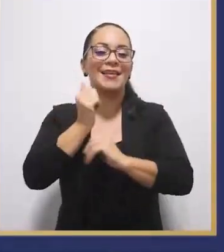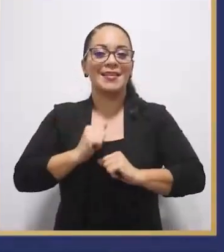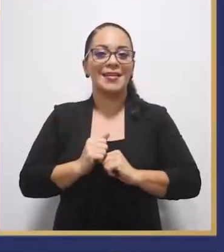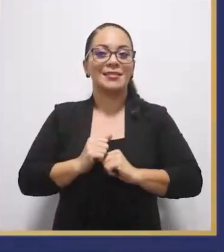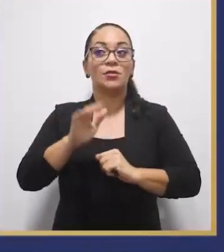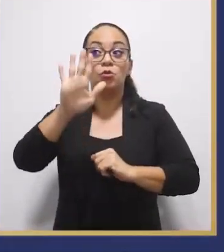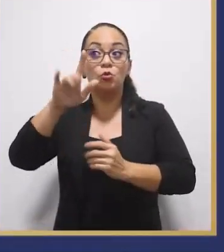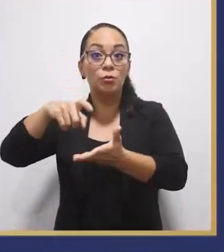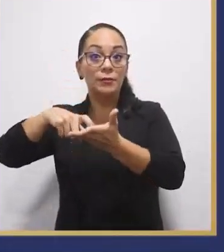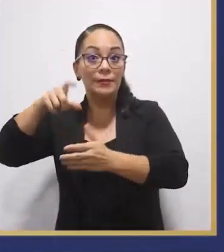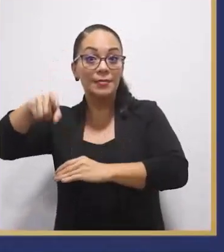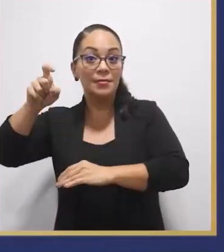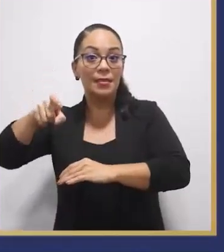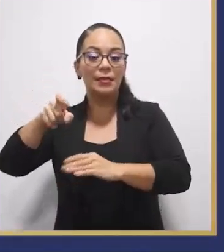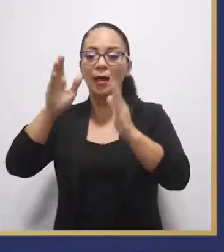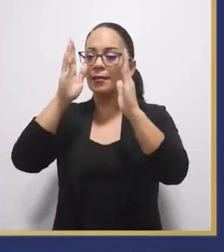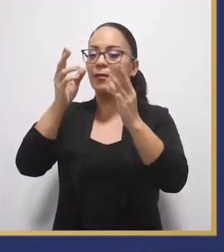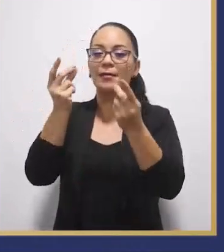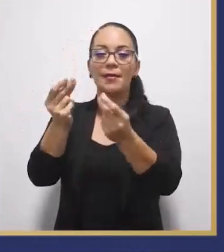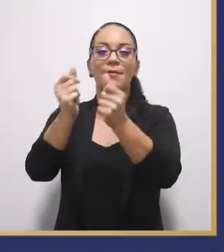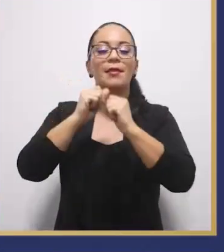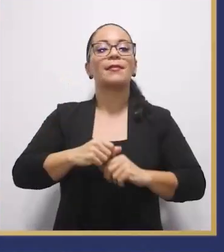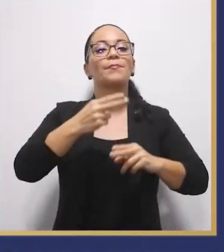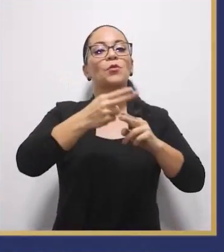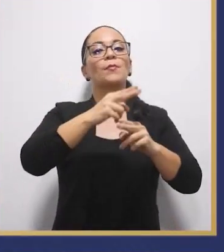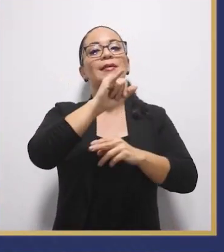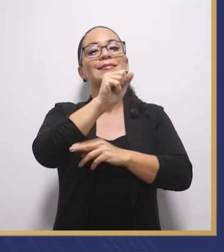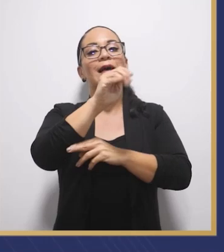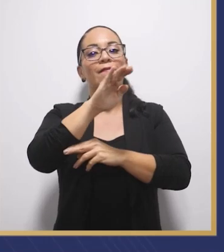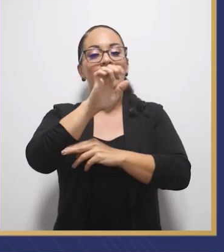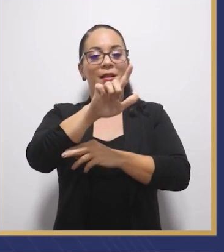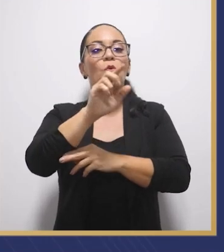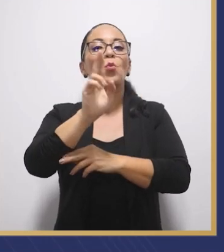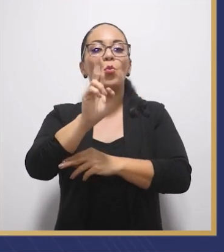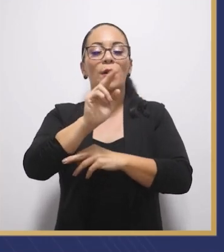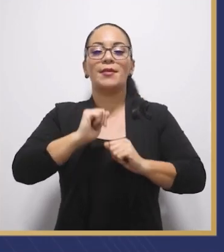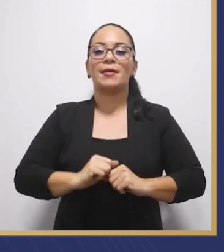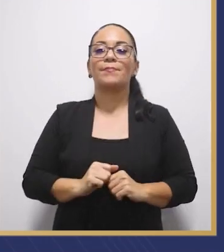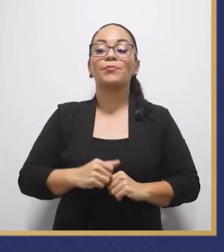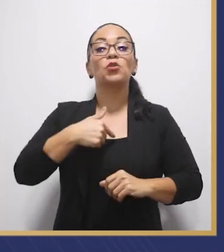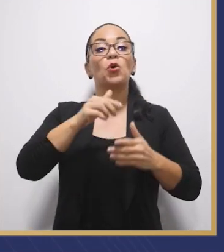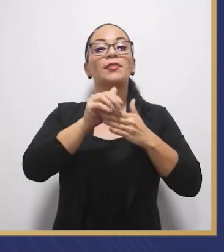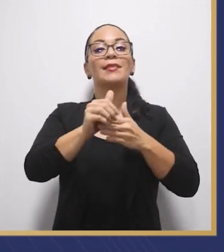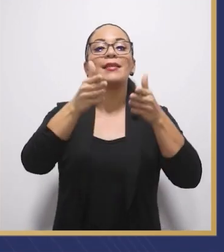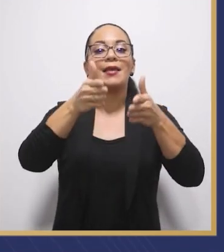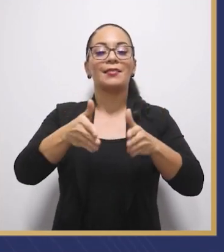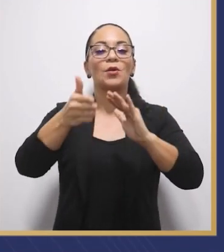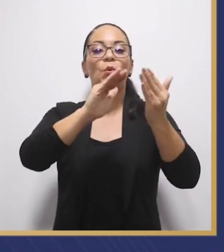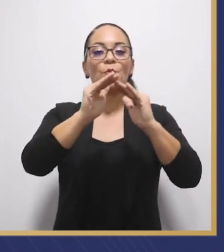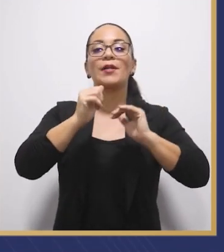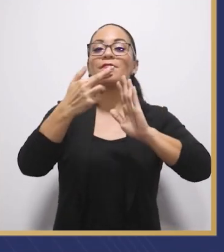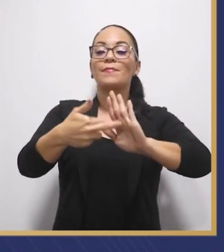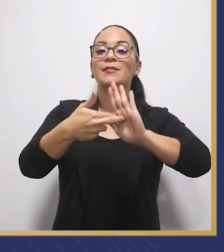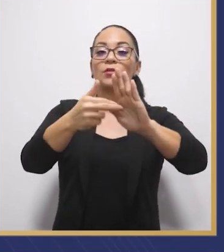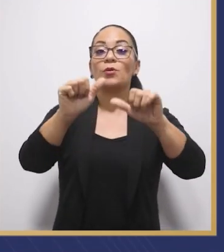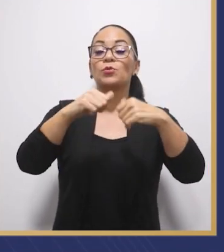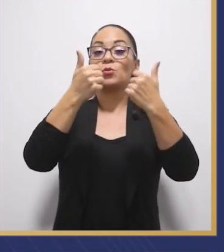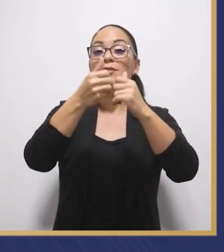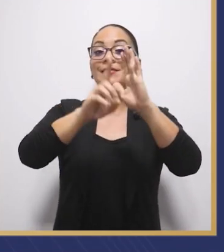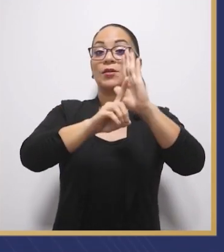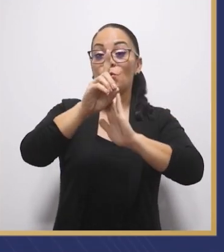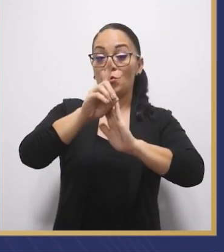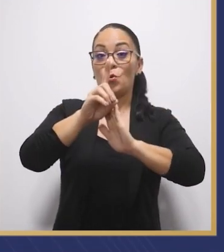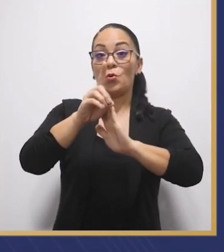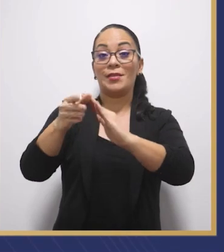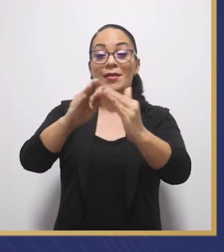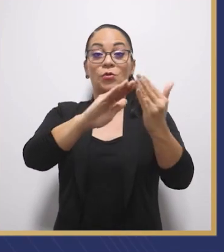volver sus demandas de manera inmediata. Mi nombre es Isabel Ureña Vázquez. Soy dirigente comunal, represento a la Asociación de